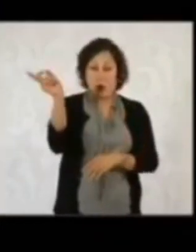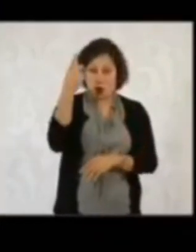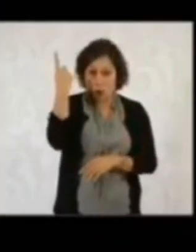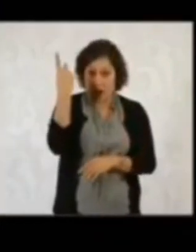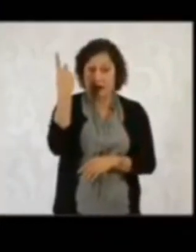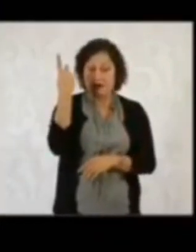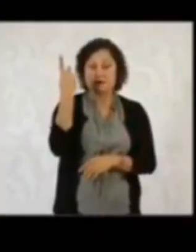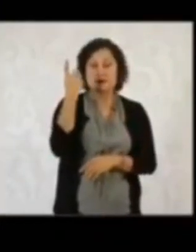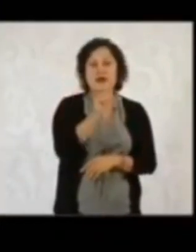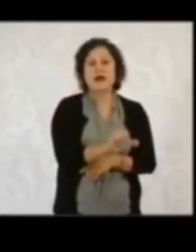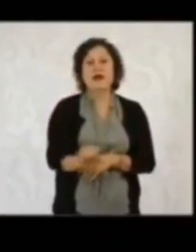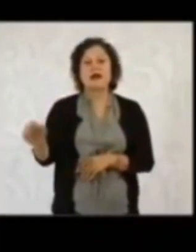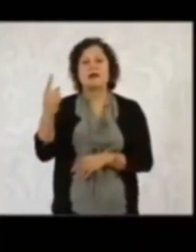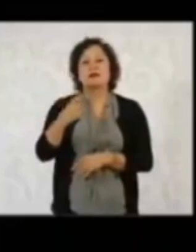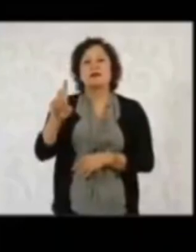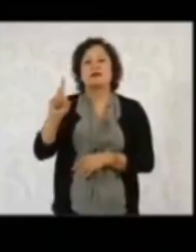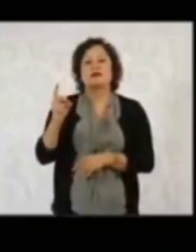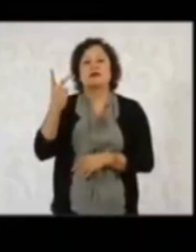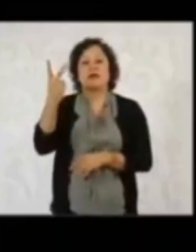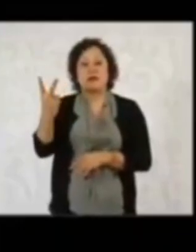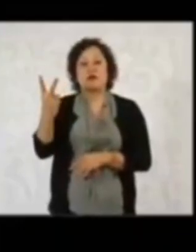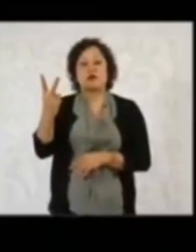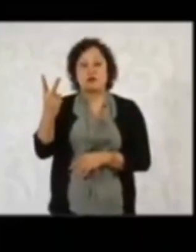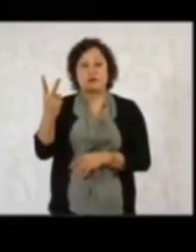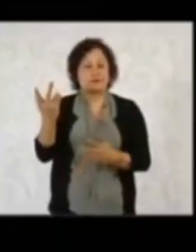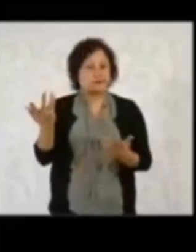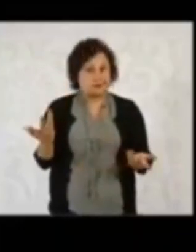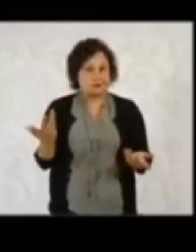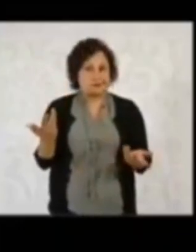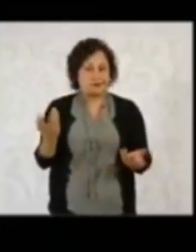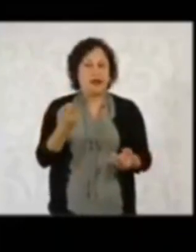a 132. En el